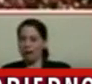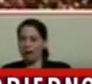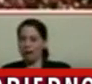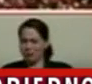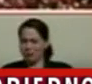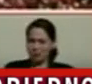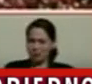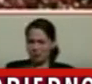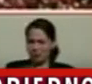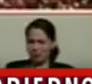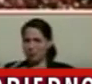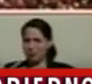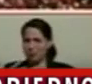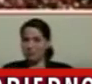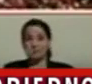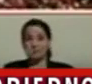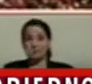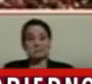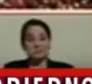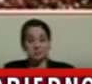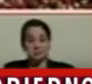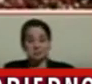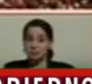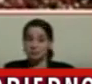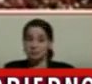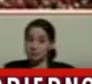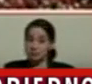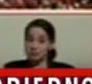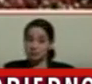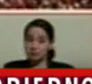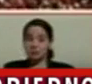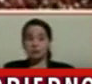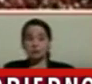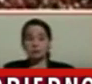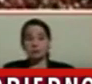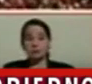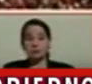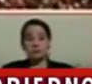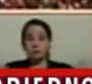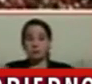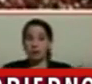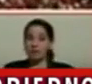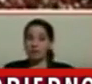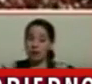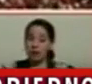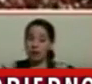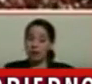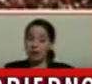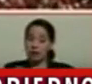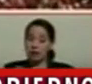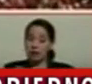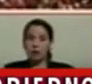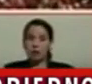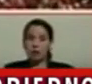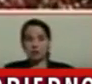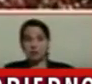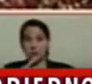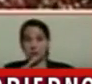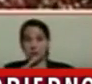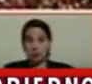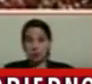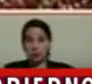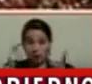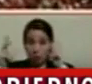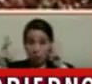protección de Dios Padre Todopoderoso, sobre mí y sobre el pueblo, lo digo,